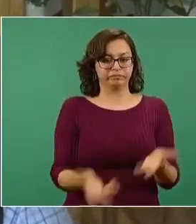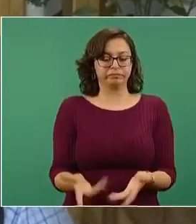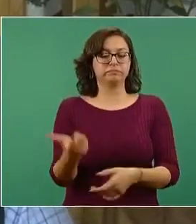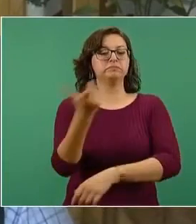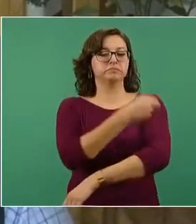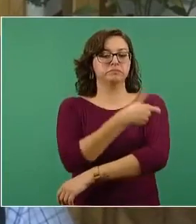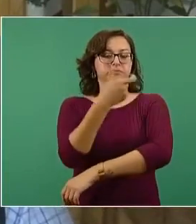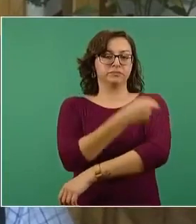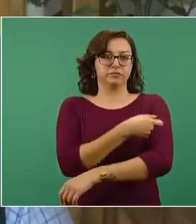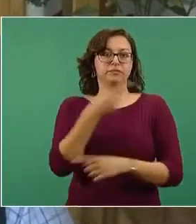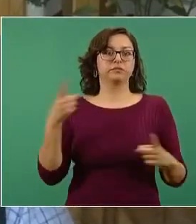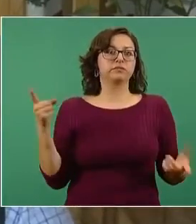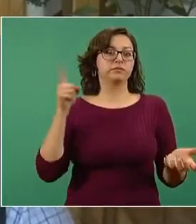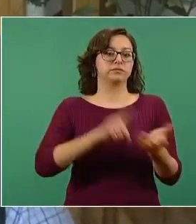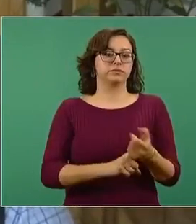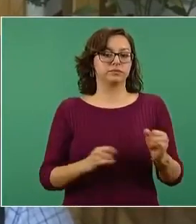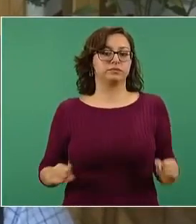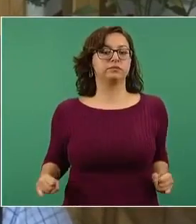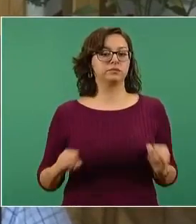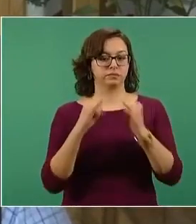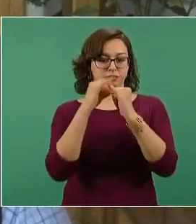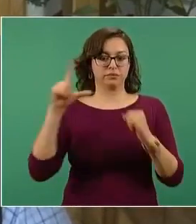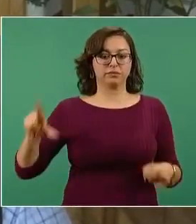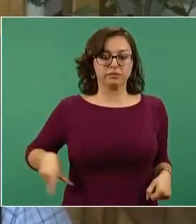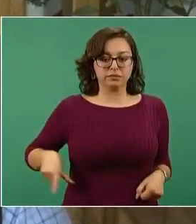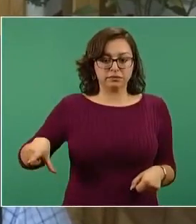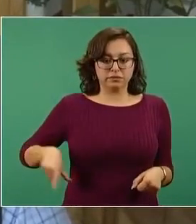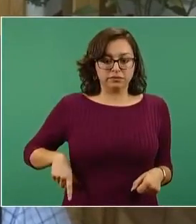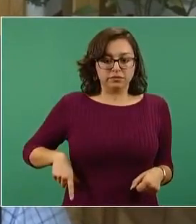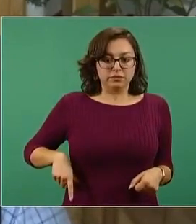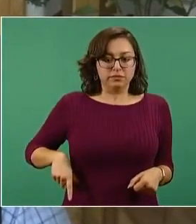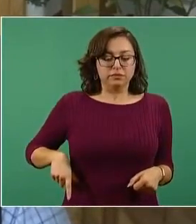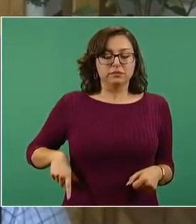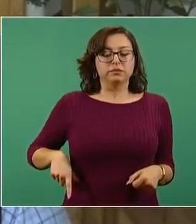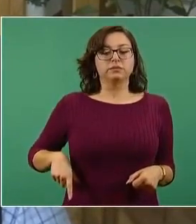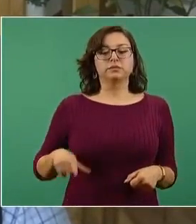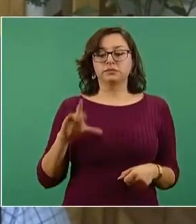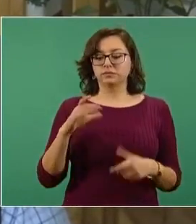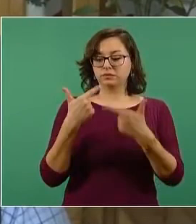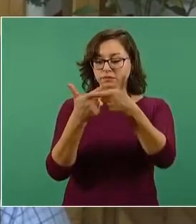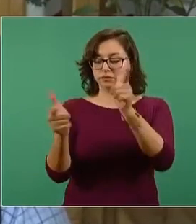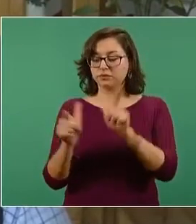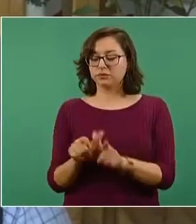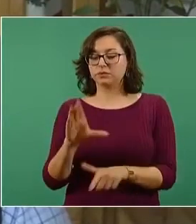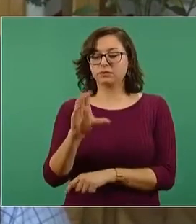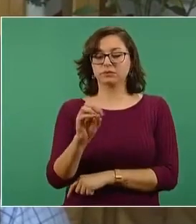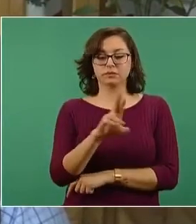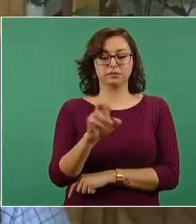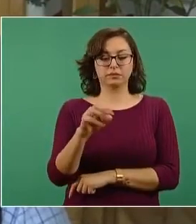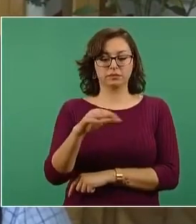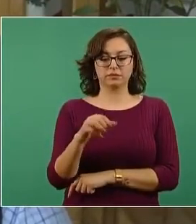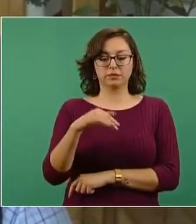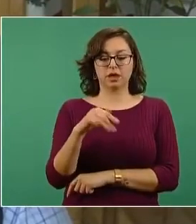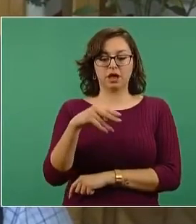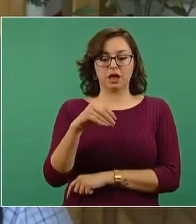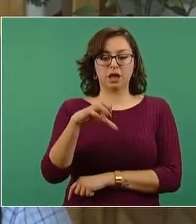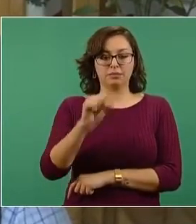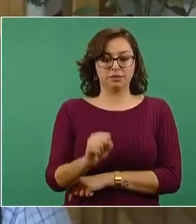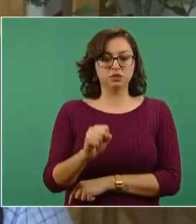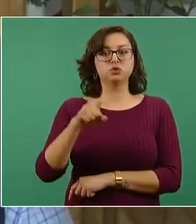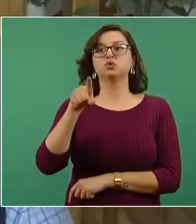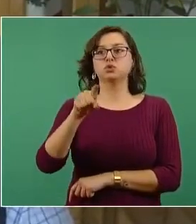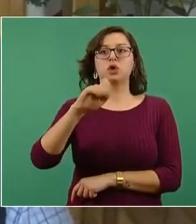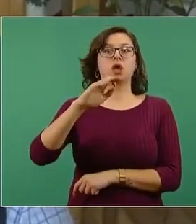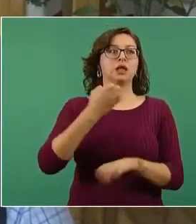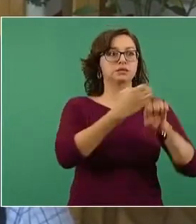través de las instituciones, aplica a través del operativo Correcaminos en cada una de las entidades